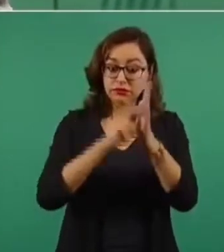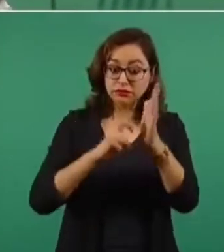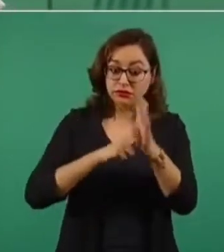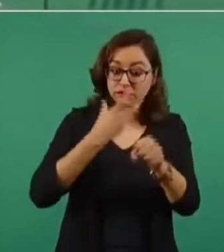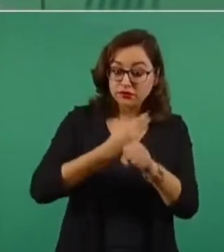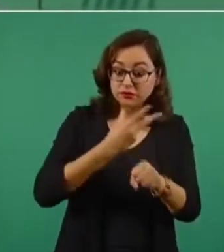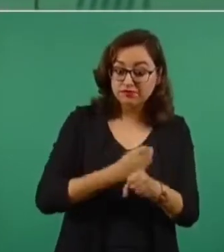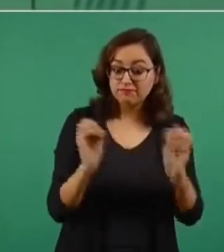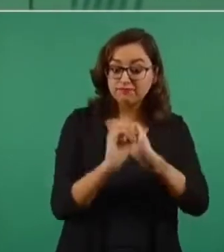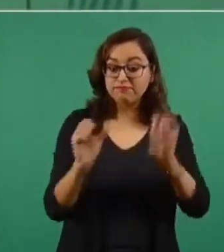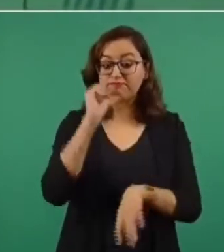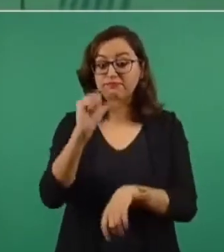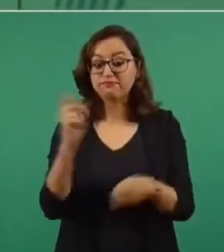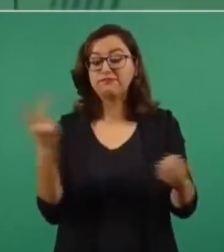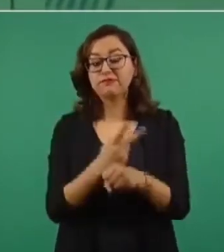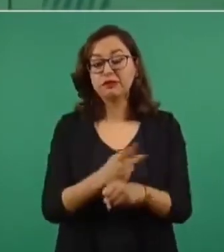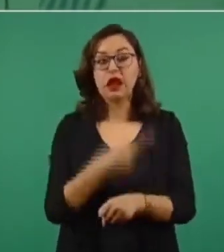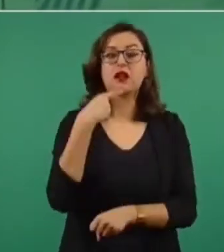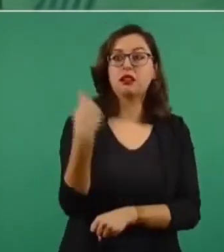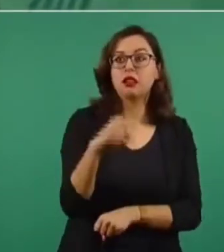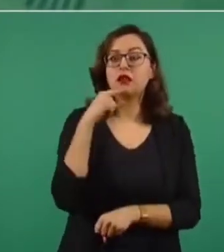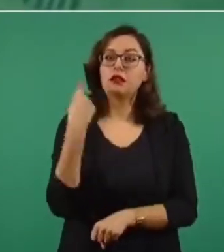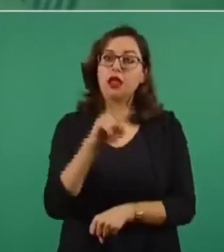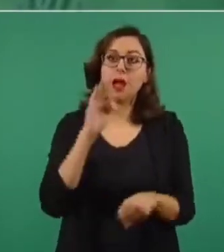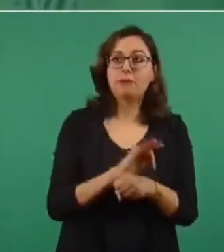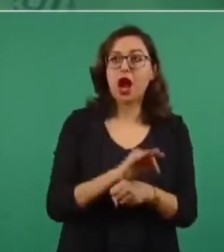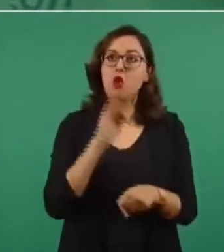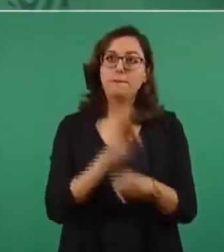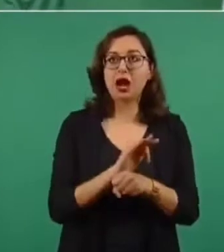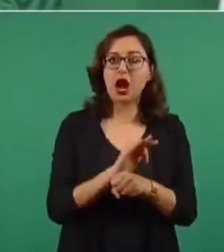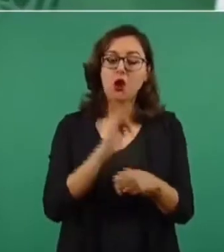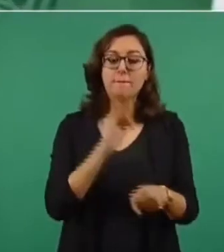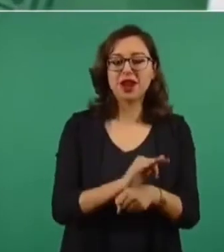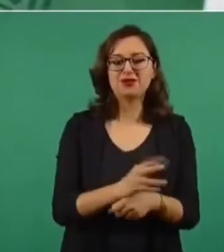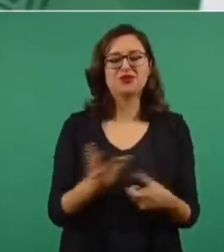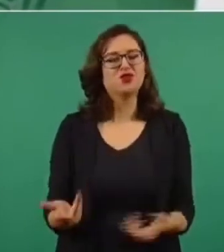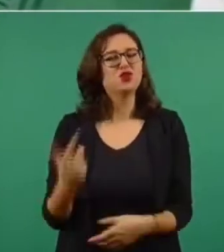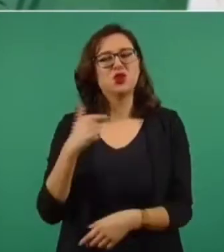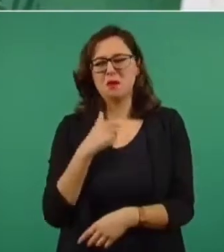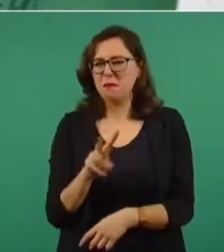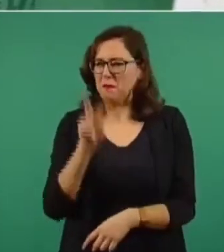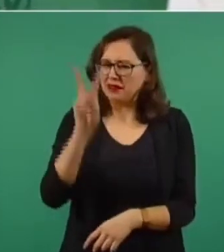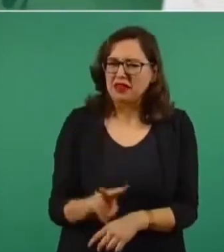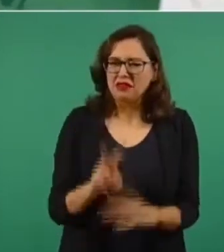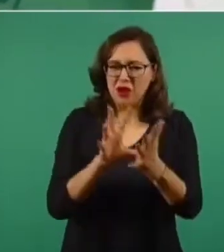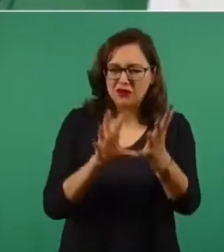no quería llegar a una reforma constitucional en materia eléctrica.